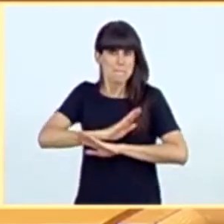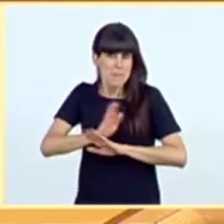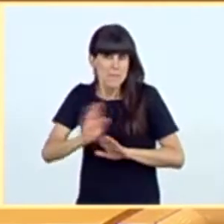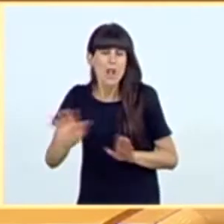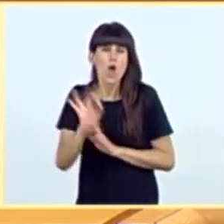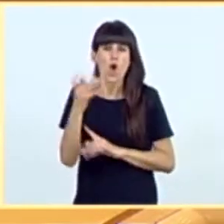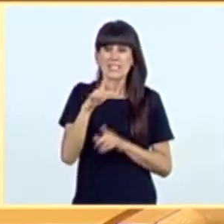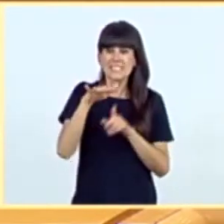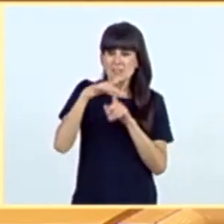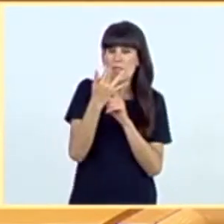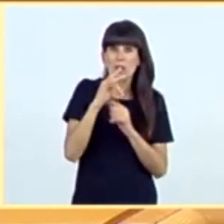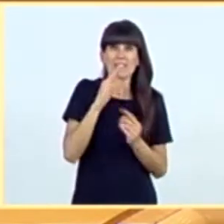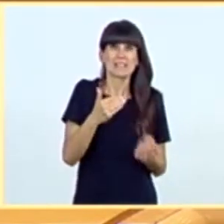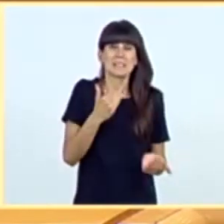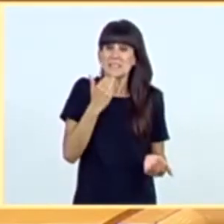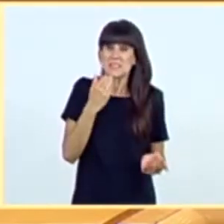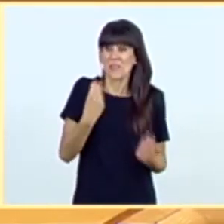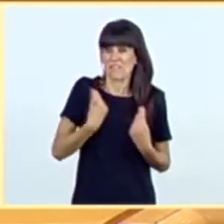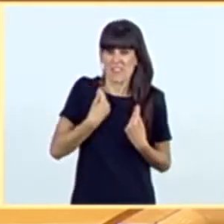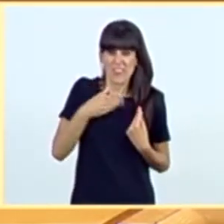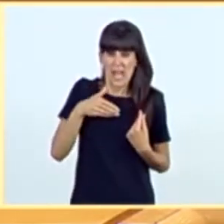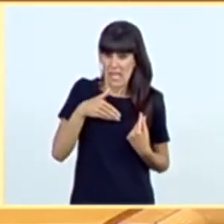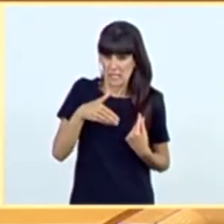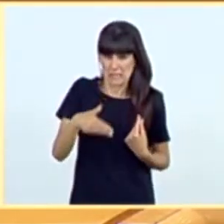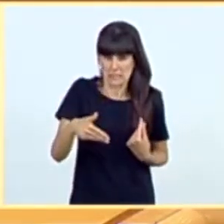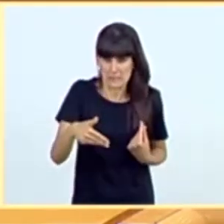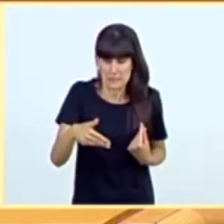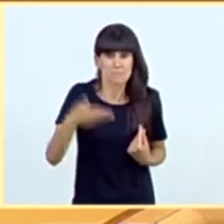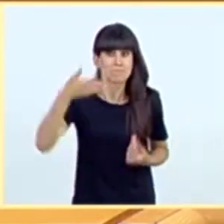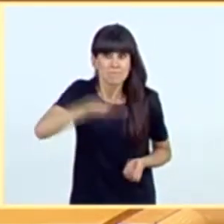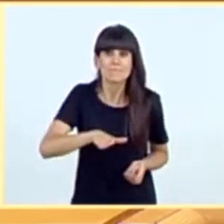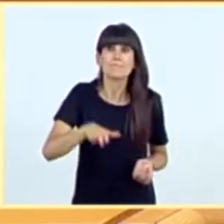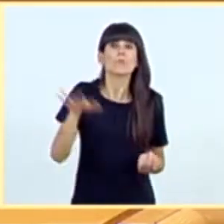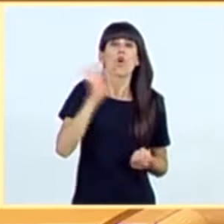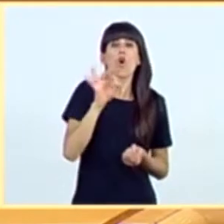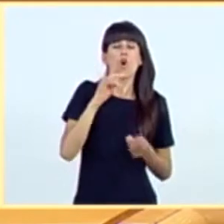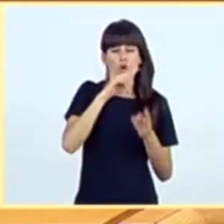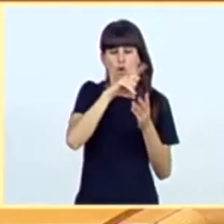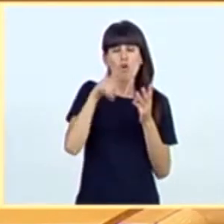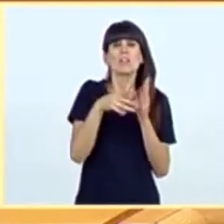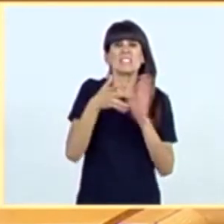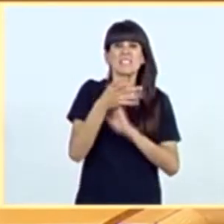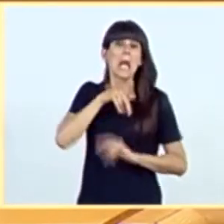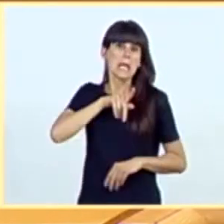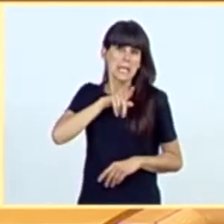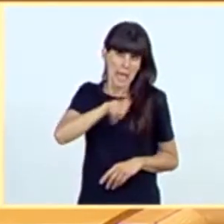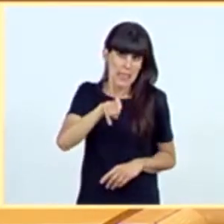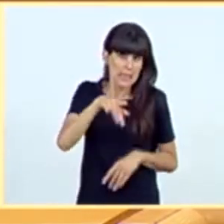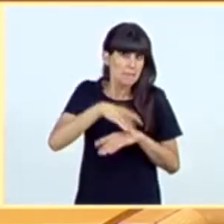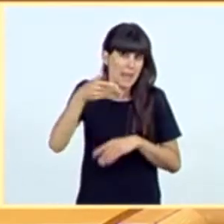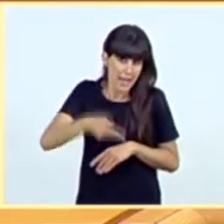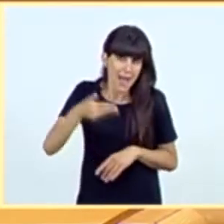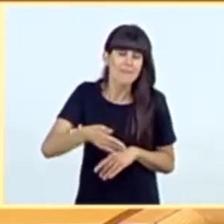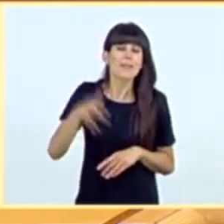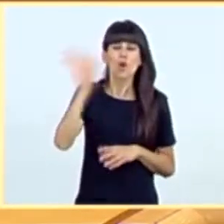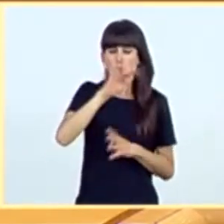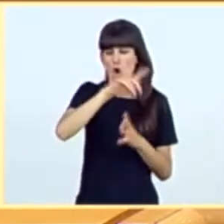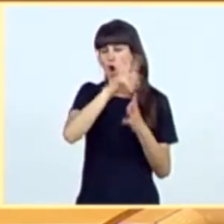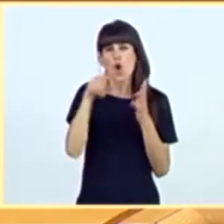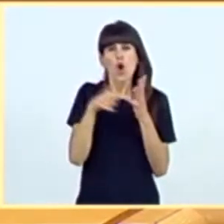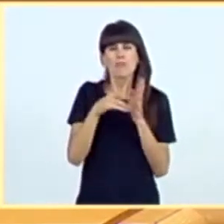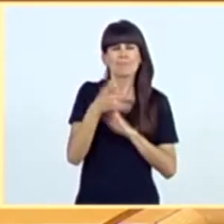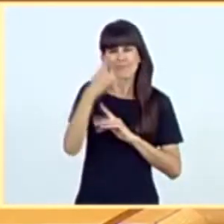en situación de final de vida, subsidiarios de cuidados paliativos, pacientes con criterios de terminalidad oncológica, pacientes con criterios de